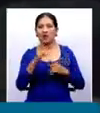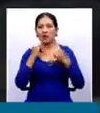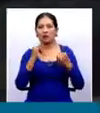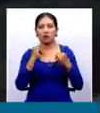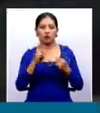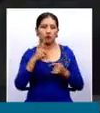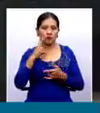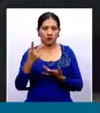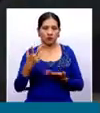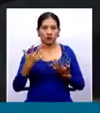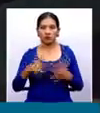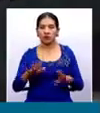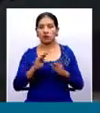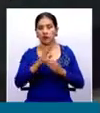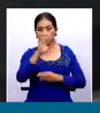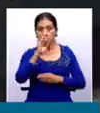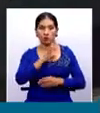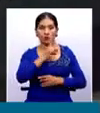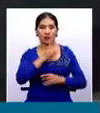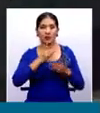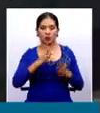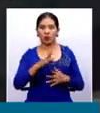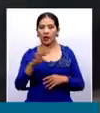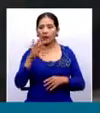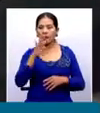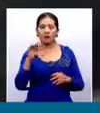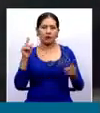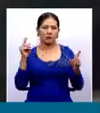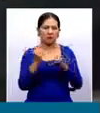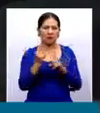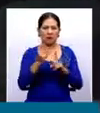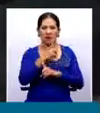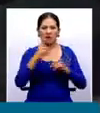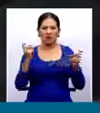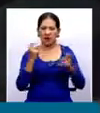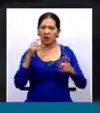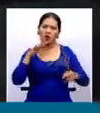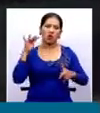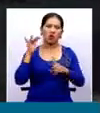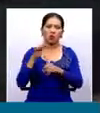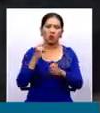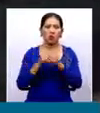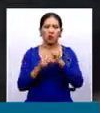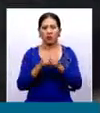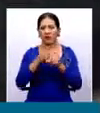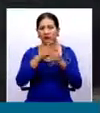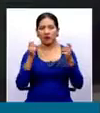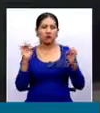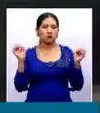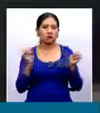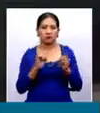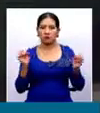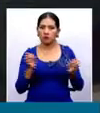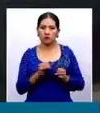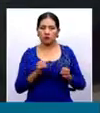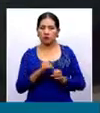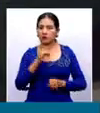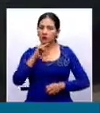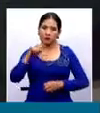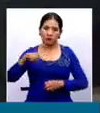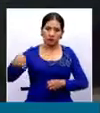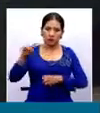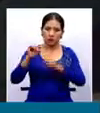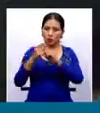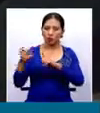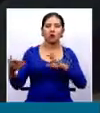diputado en ningún momento ha sido torpe, en ningún momento ha sido en realidad agresivo. Hemos visto más bien la agresión por parte de